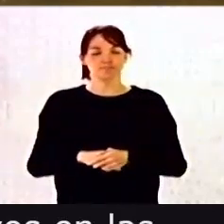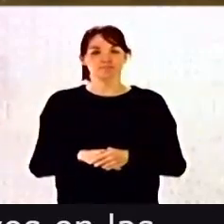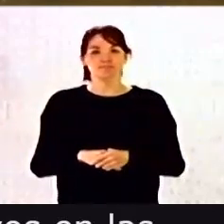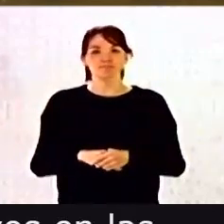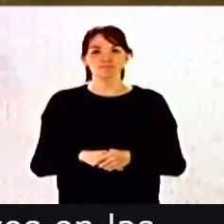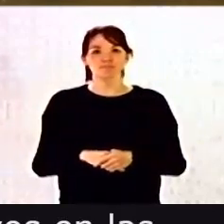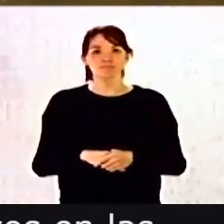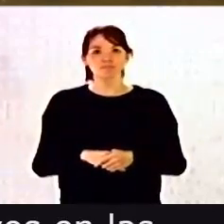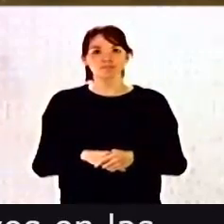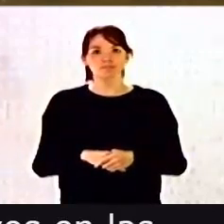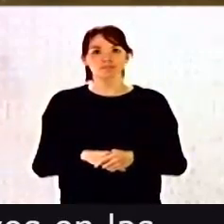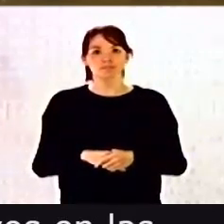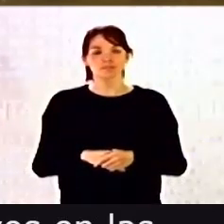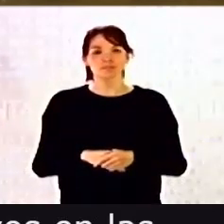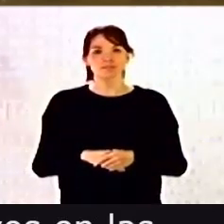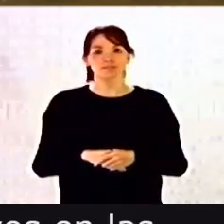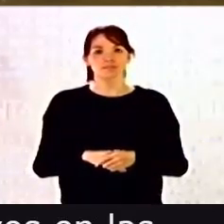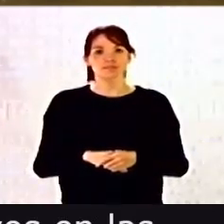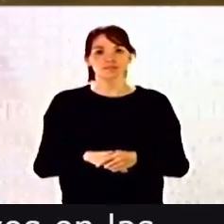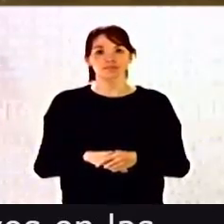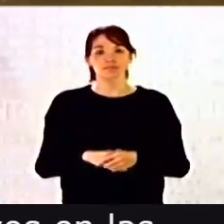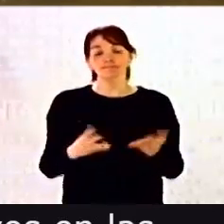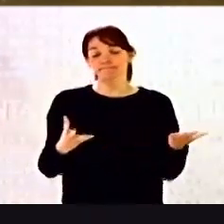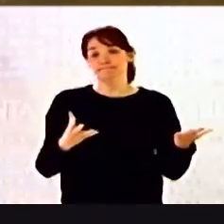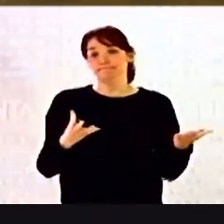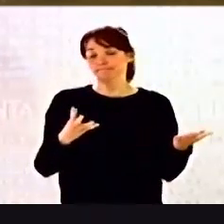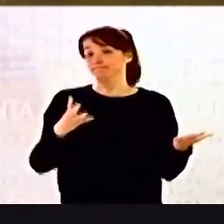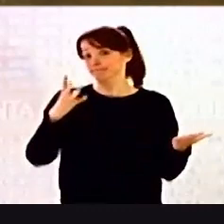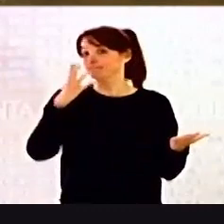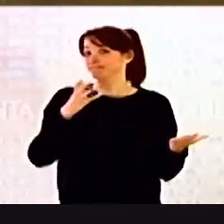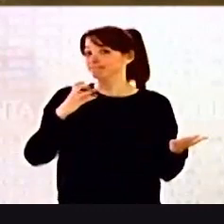mayores. Y, desgraciadamente,